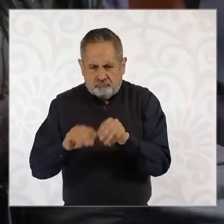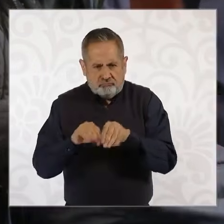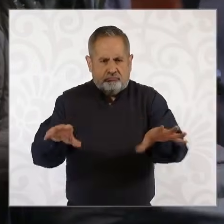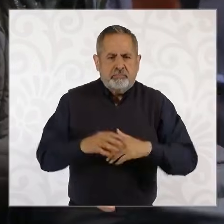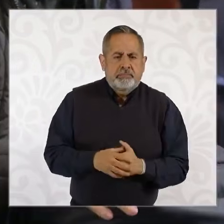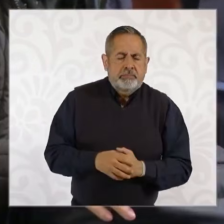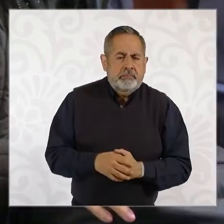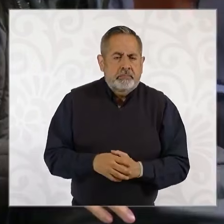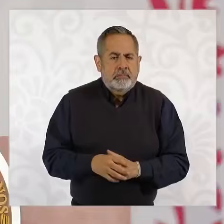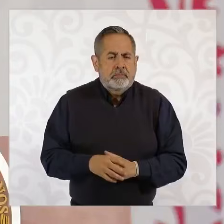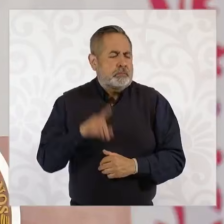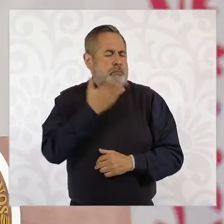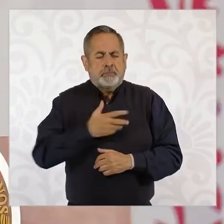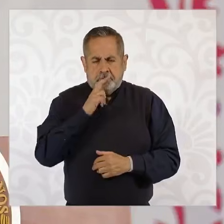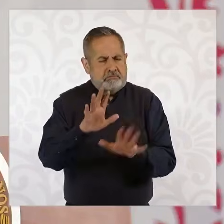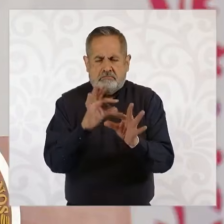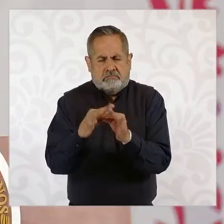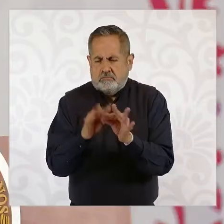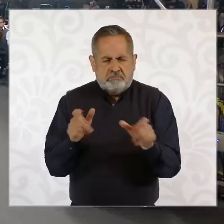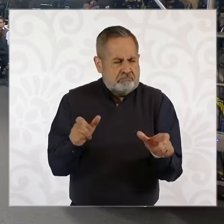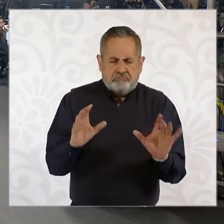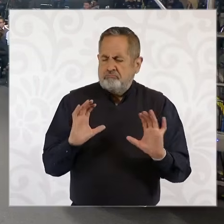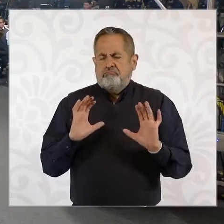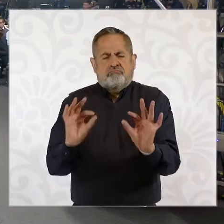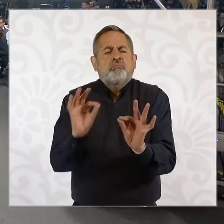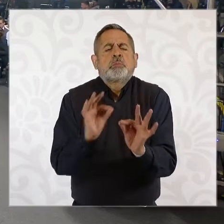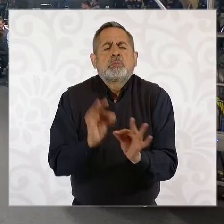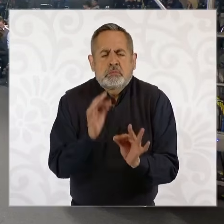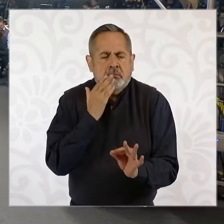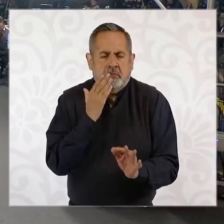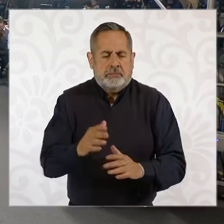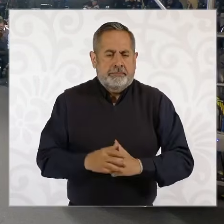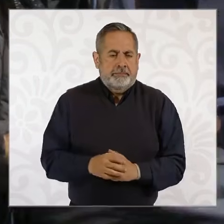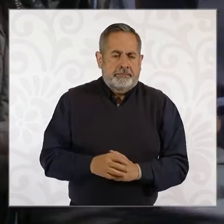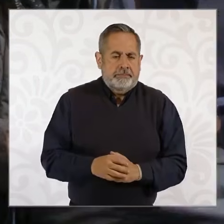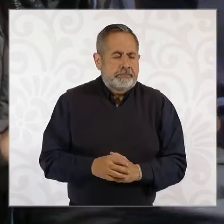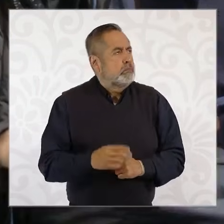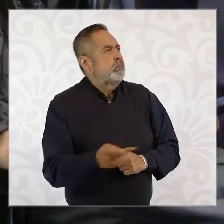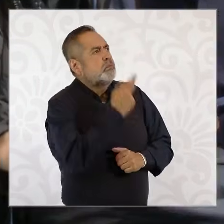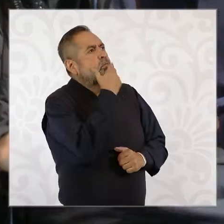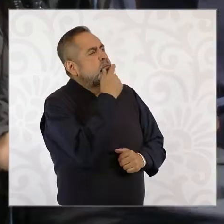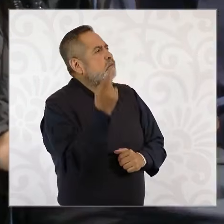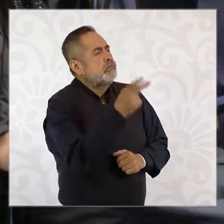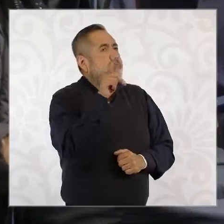está… Sí, está todo bajo control. Perfecto. Presidenta, pues la situación en Medio Oriente pues continúa,